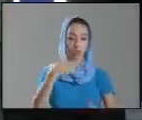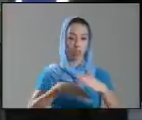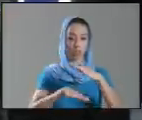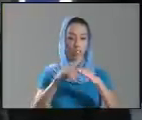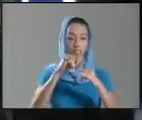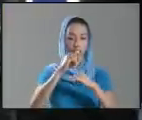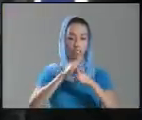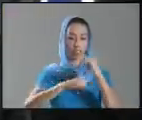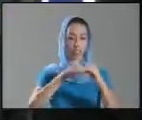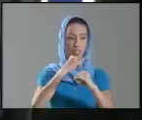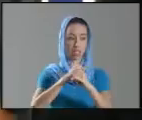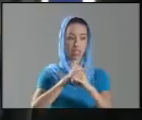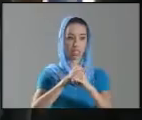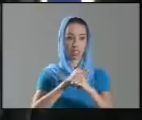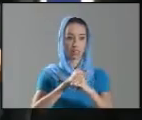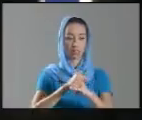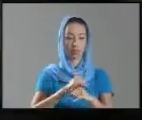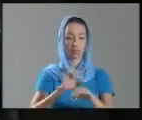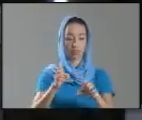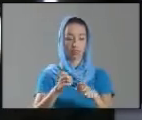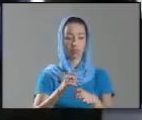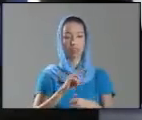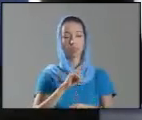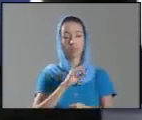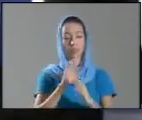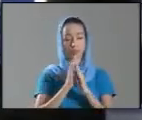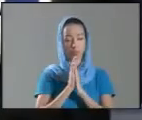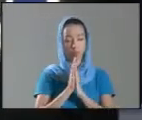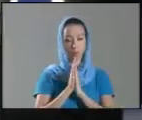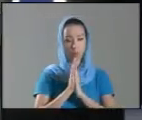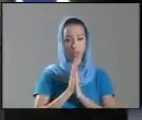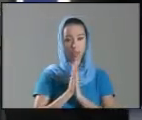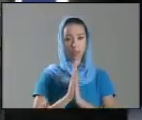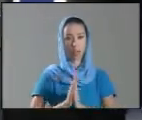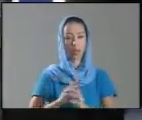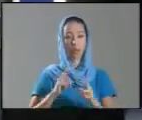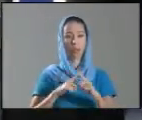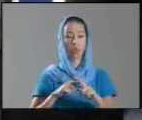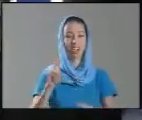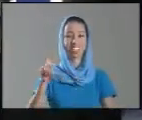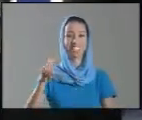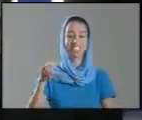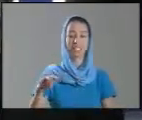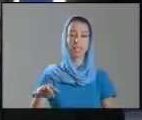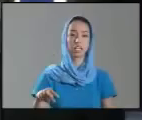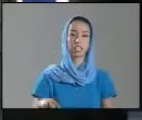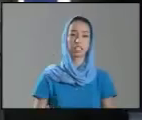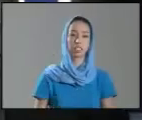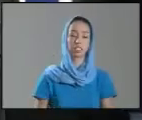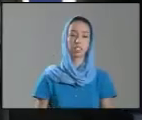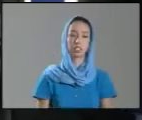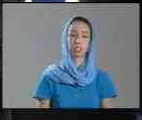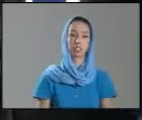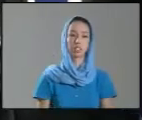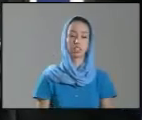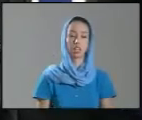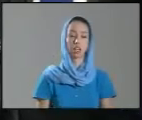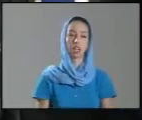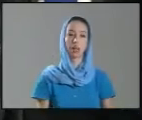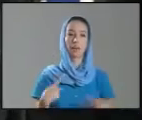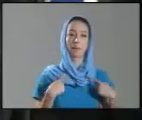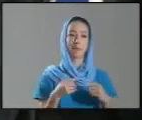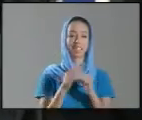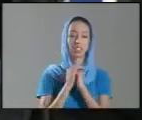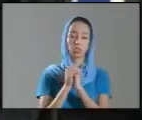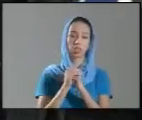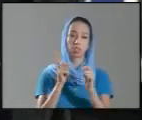también hermana Miriam de Houston, Texas, también está pidiendo cobertura, amén. Vamos, hermanos